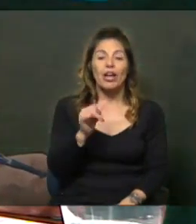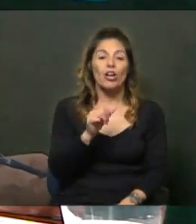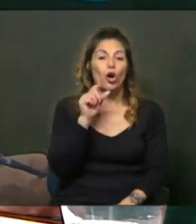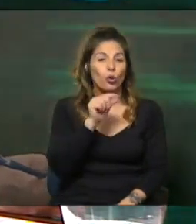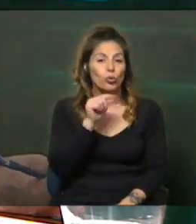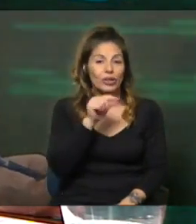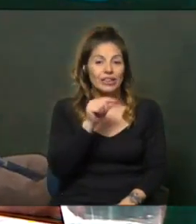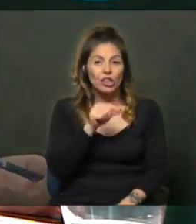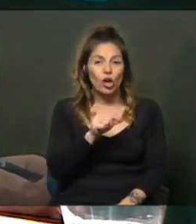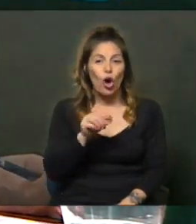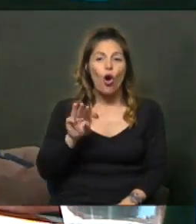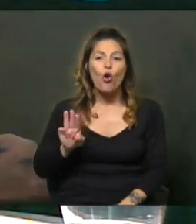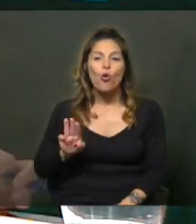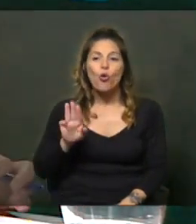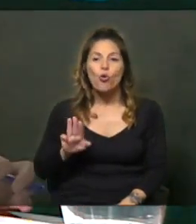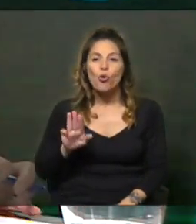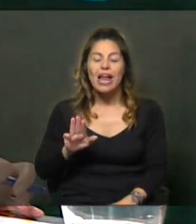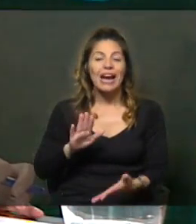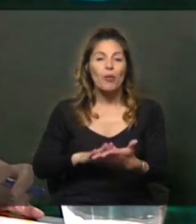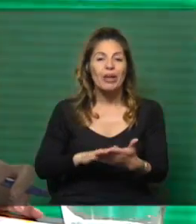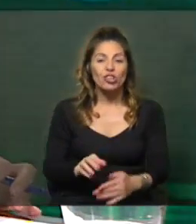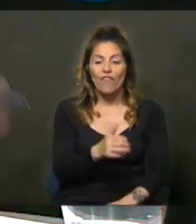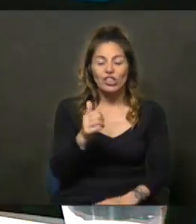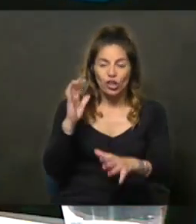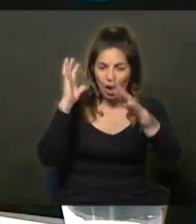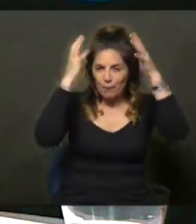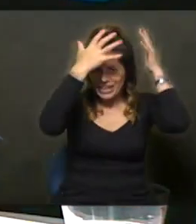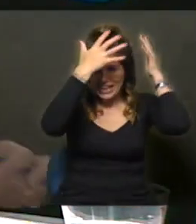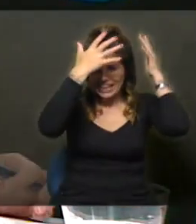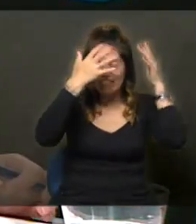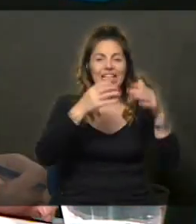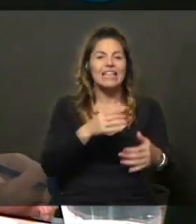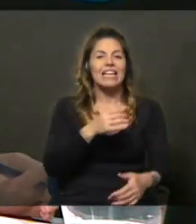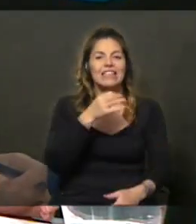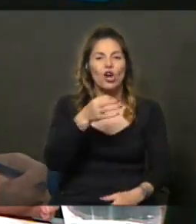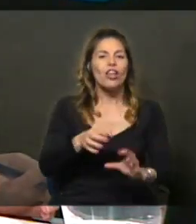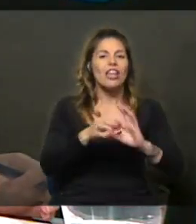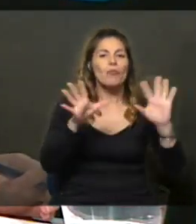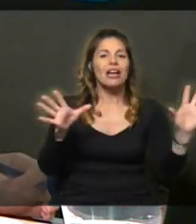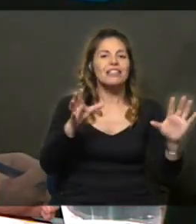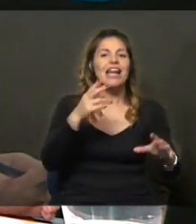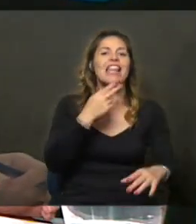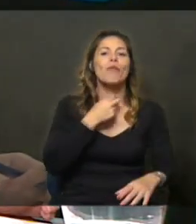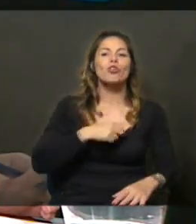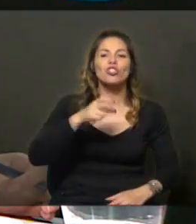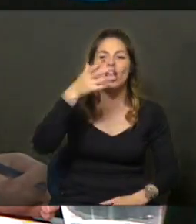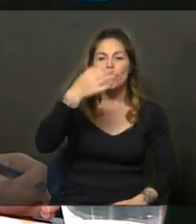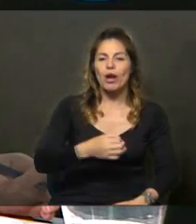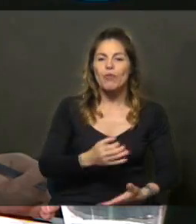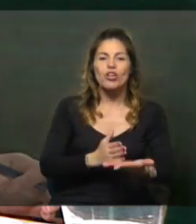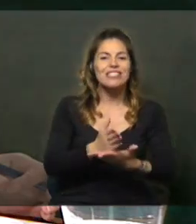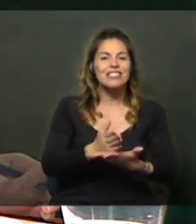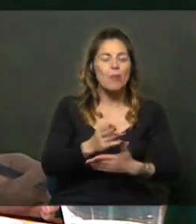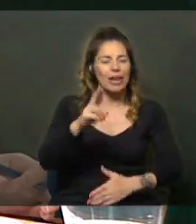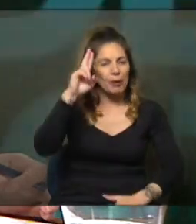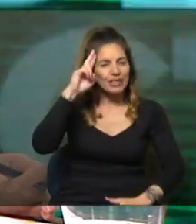silil respecto a lo que es la victoria de Javier Miley escribió la democracia es la voz del pueblo y siempre debe ser respetada mi